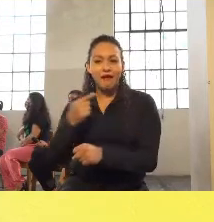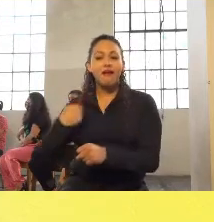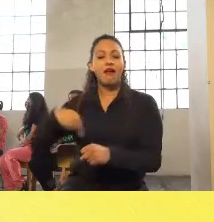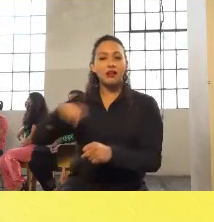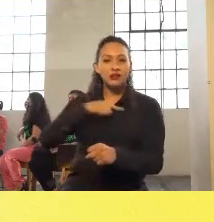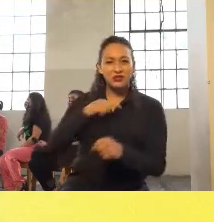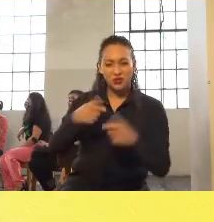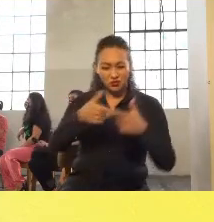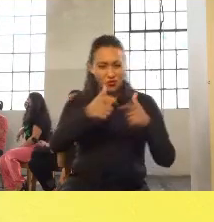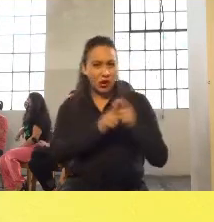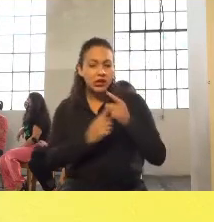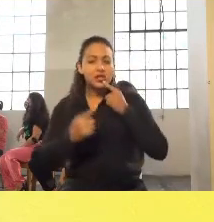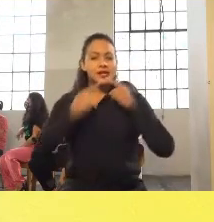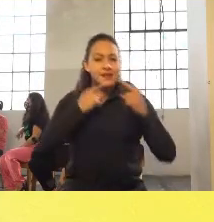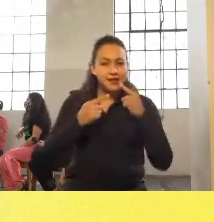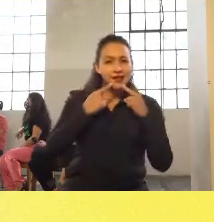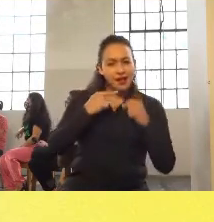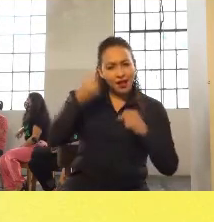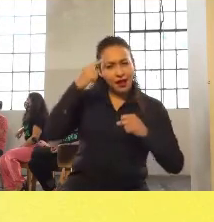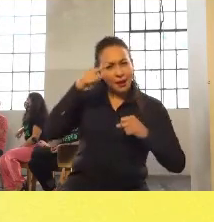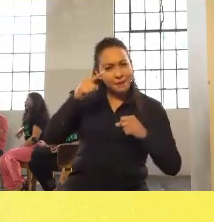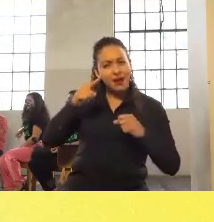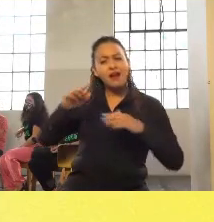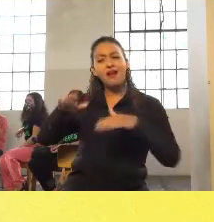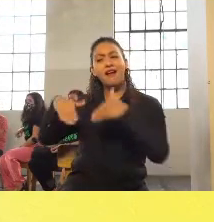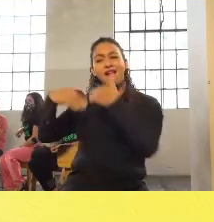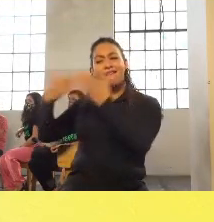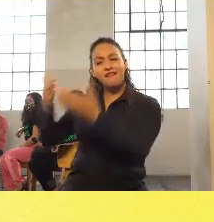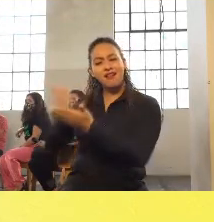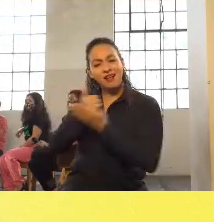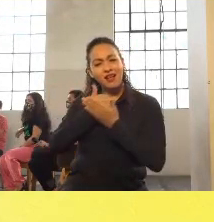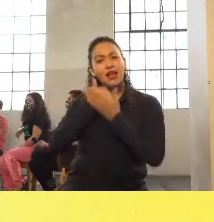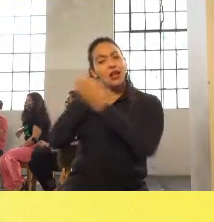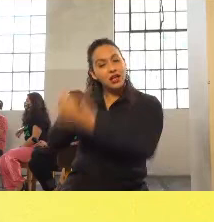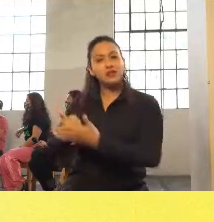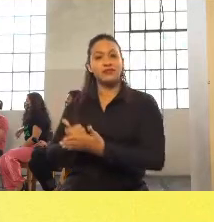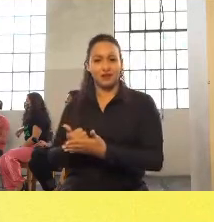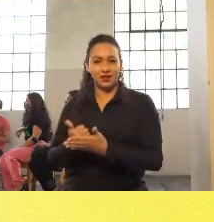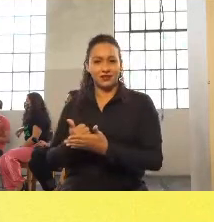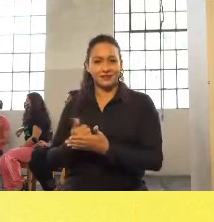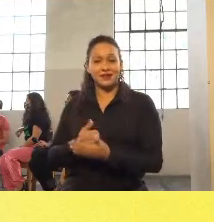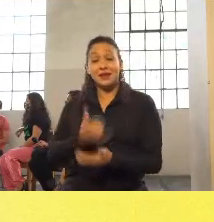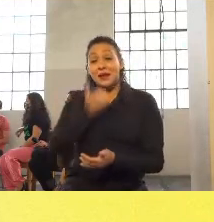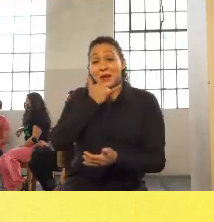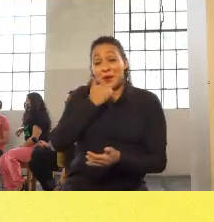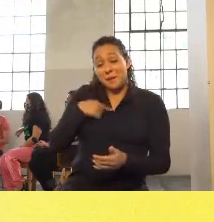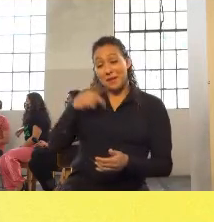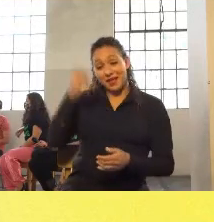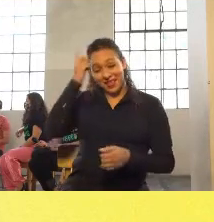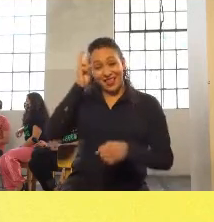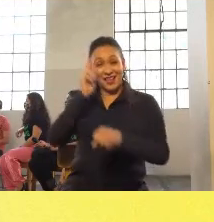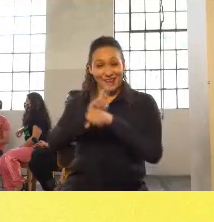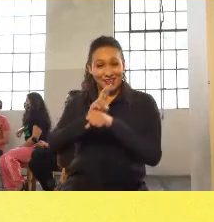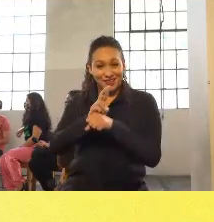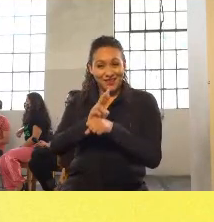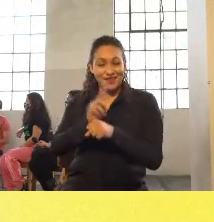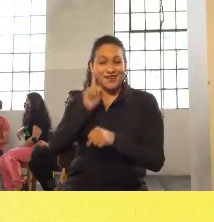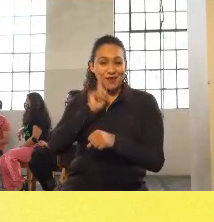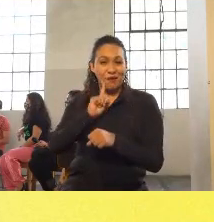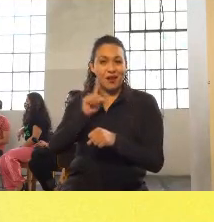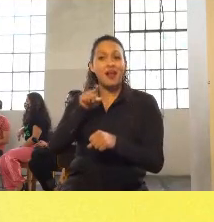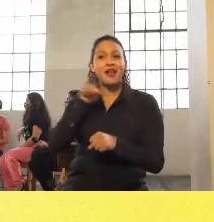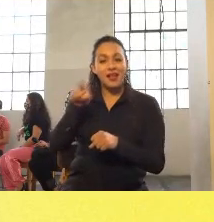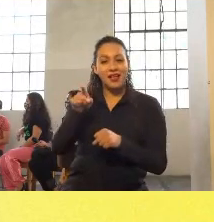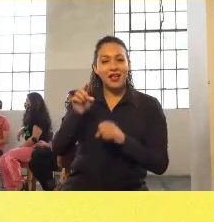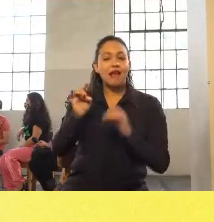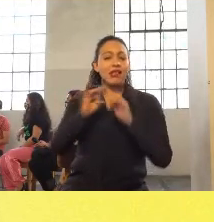¿no? Voy un poco a balconear a nuestra directora, pero cuando llegamos a todas a luchadoras, nos pusieron sobre la mesa temas,